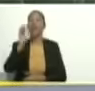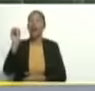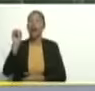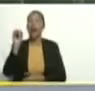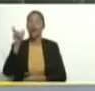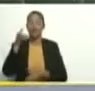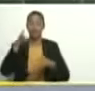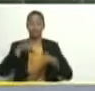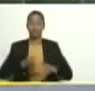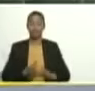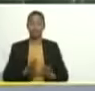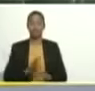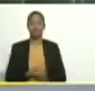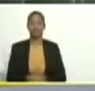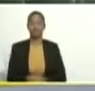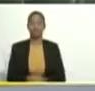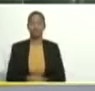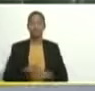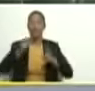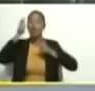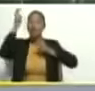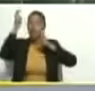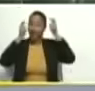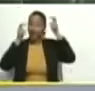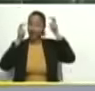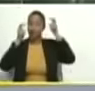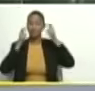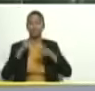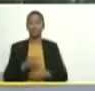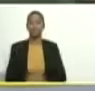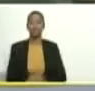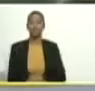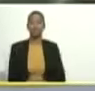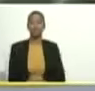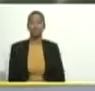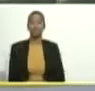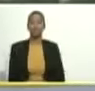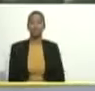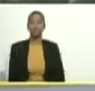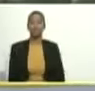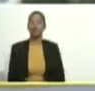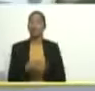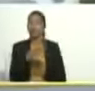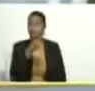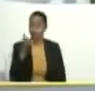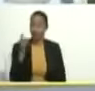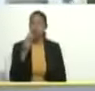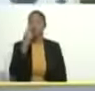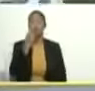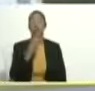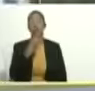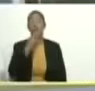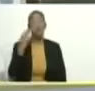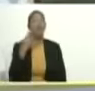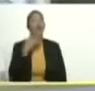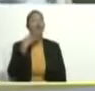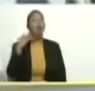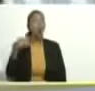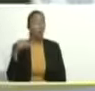siglo XXI... Hugo Rafael Chávez Frías. Les tocará a ustedes, así que el compromiso que ustedes tienen es muy